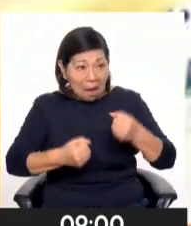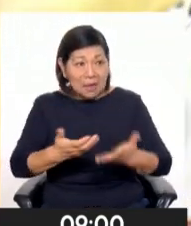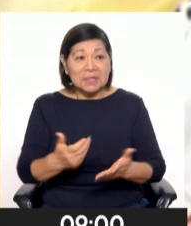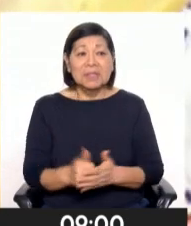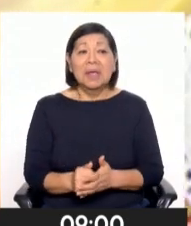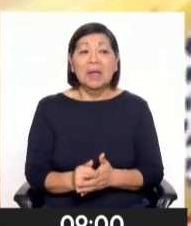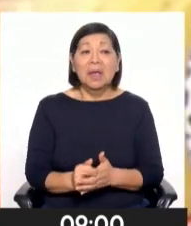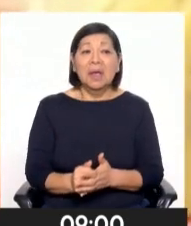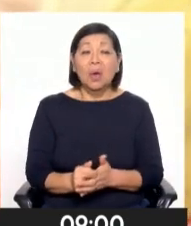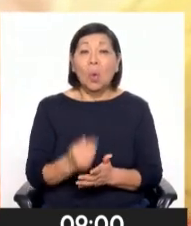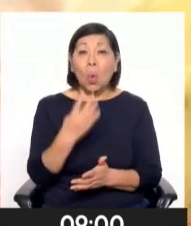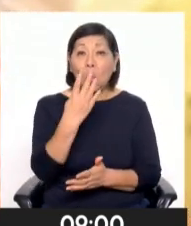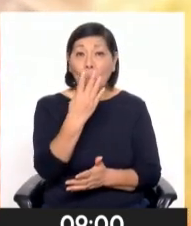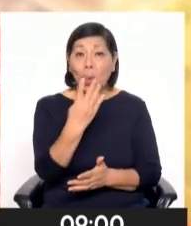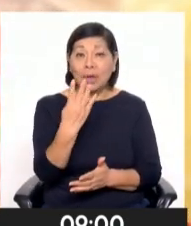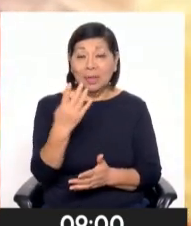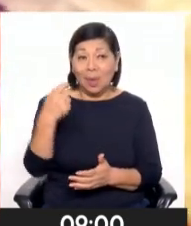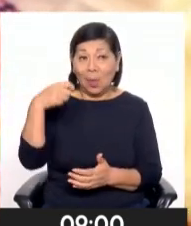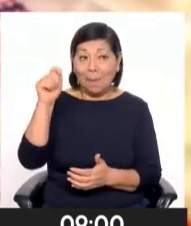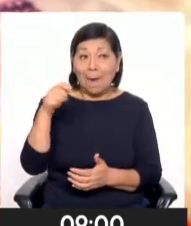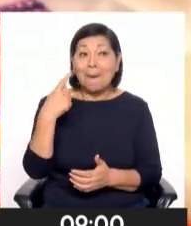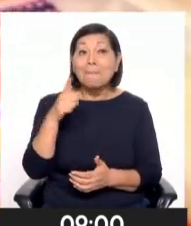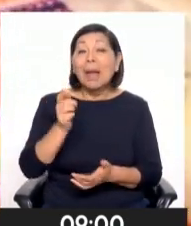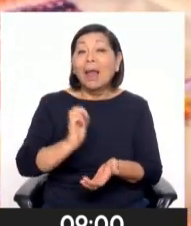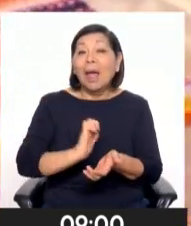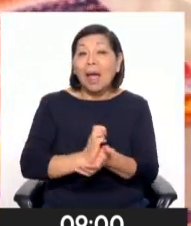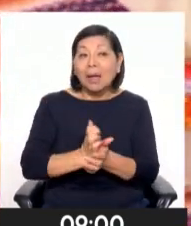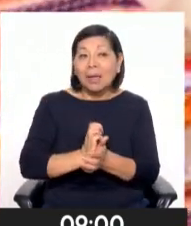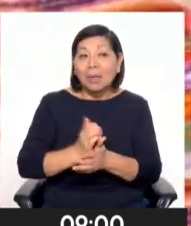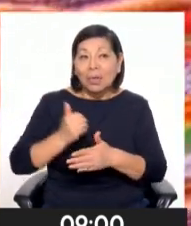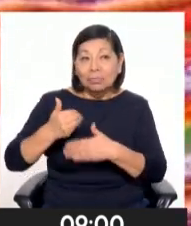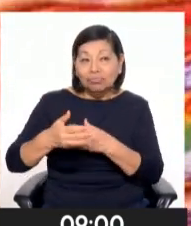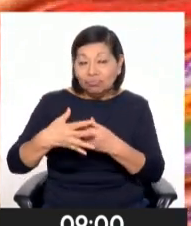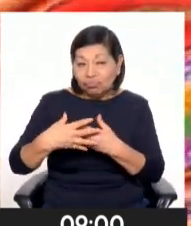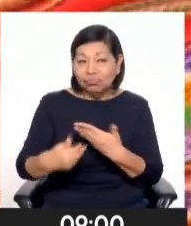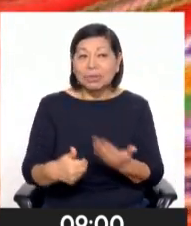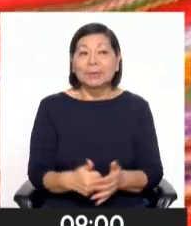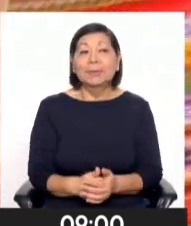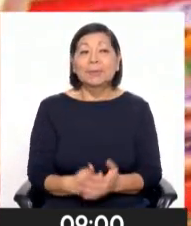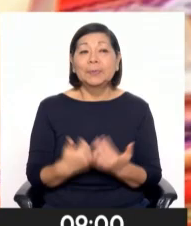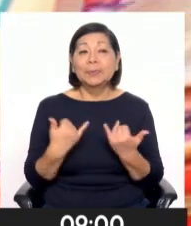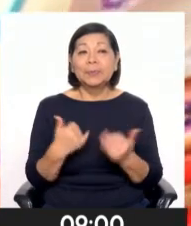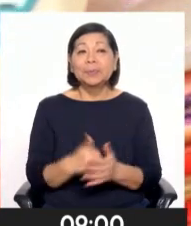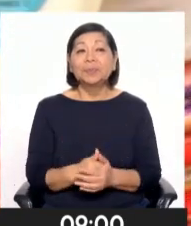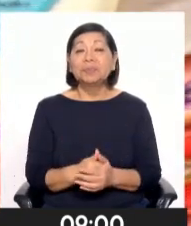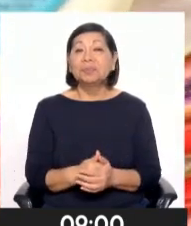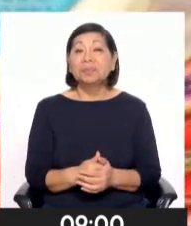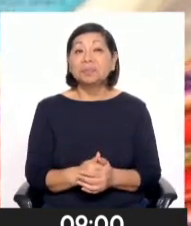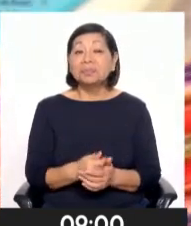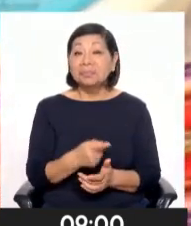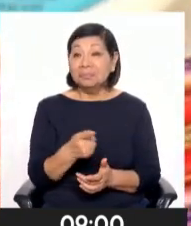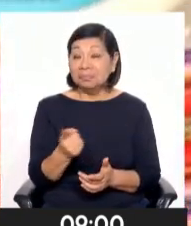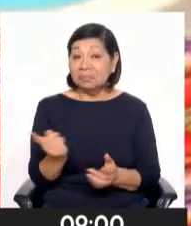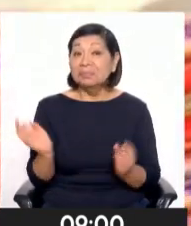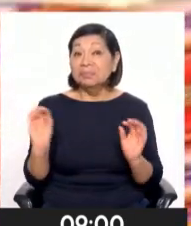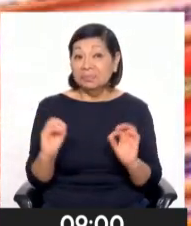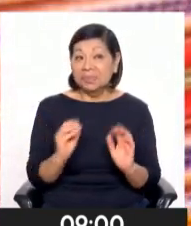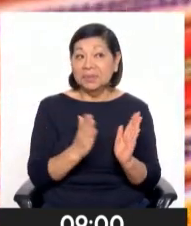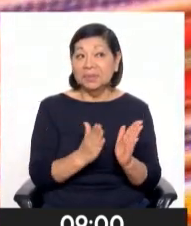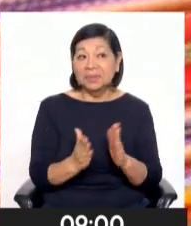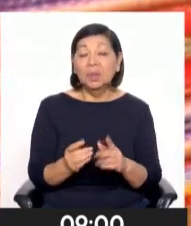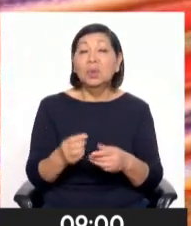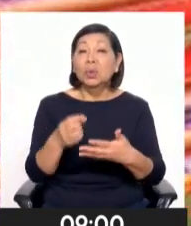en el país el cuarenta y cuatro por ciento es para queso y sus derivados y Bueno pues aquí los amigos acá del midagri han preparado